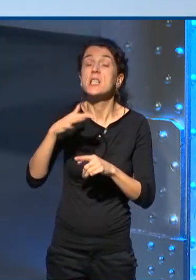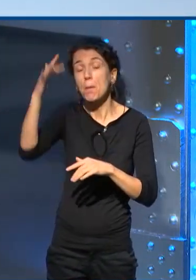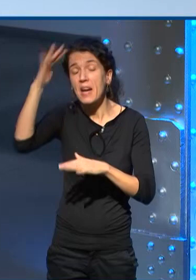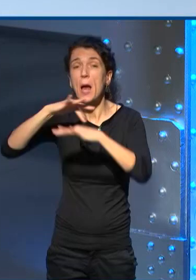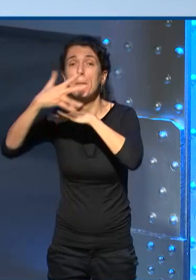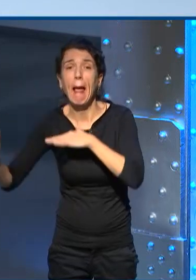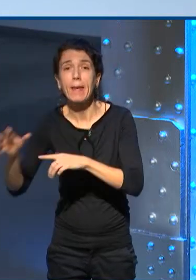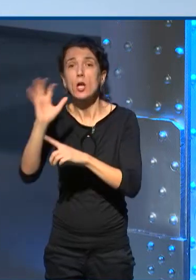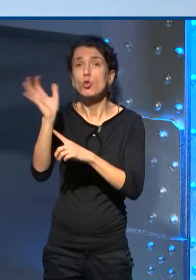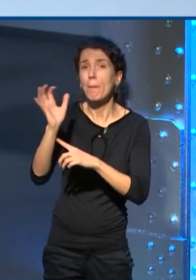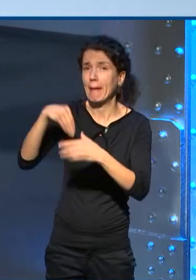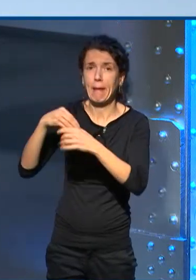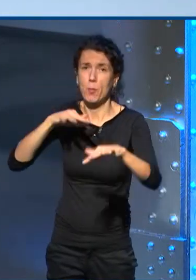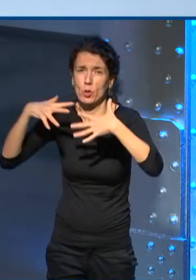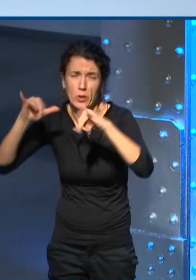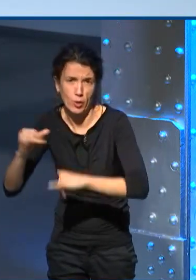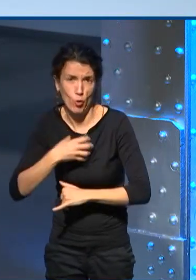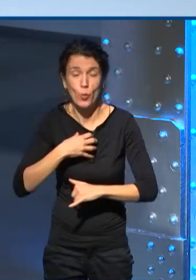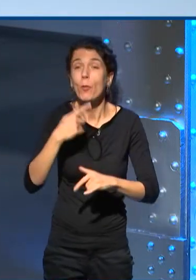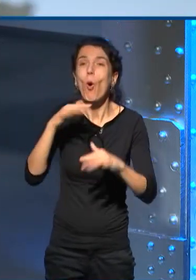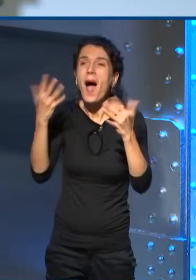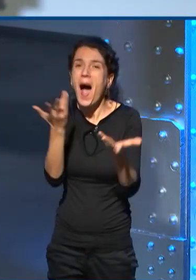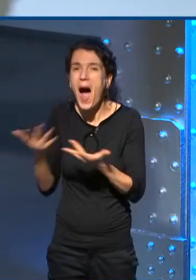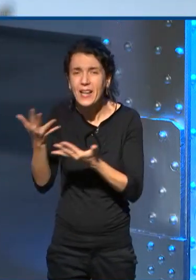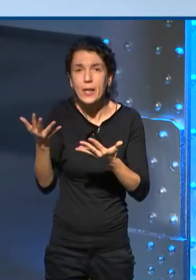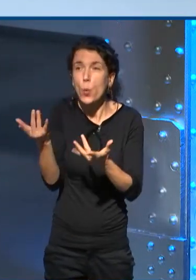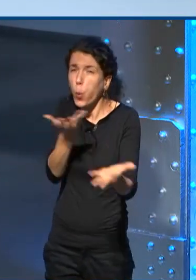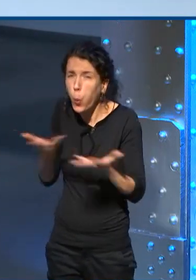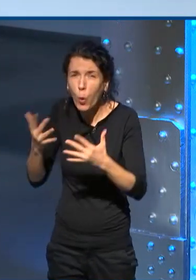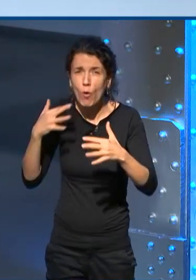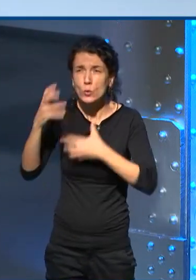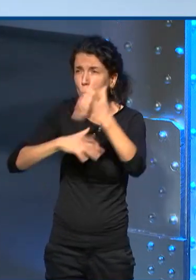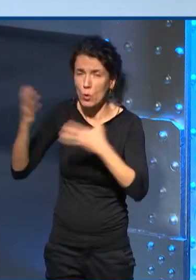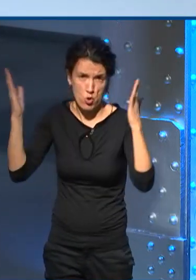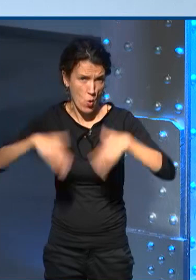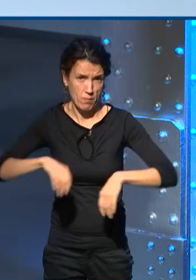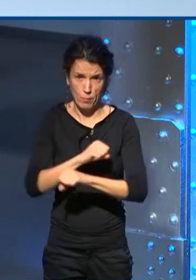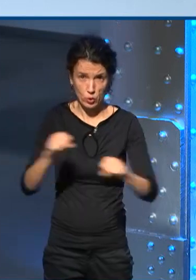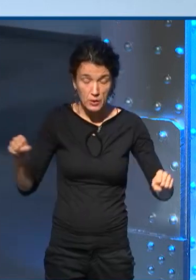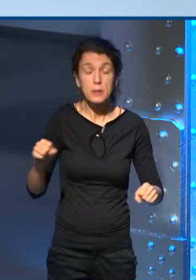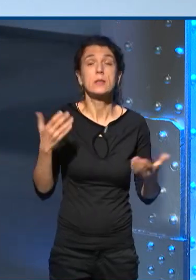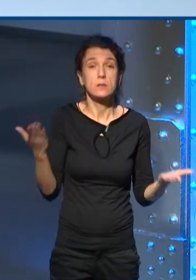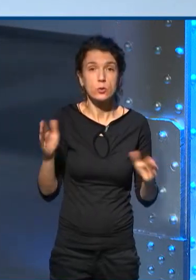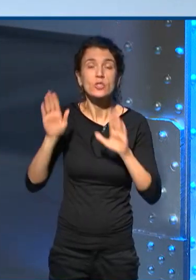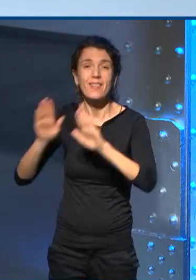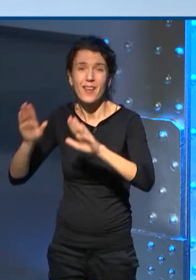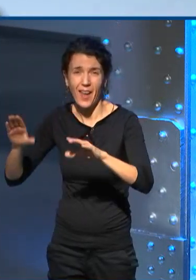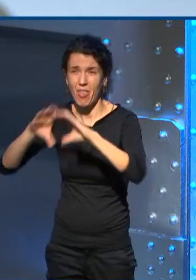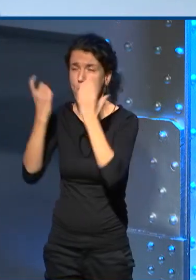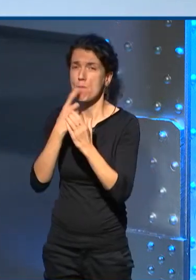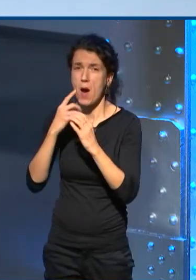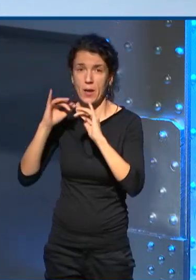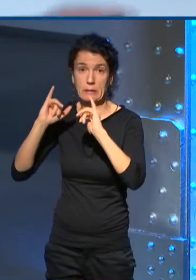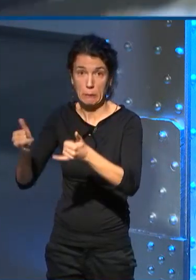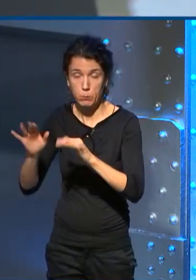vuelan, ¿vale? Porque el aire no tiene densidad suficiente. Y el caso es que le da a uno de ellos, se queda ahí medio varado, se